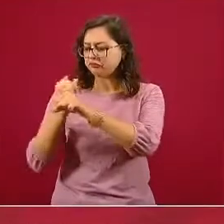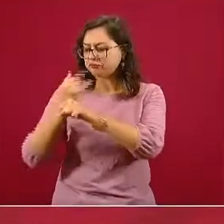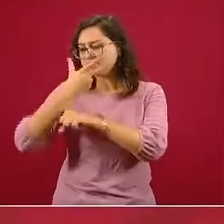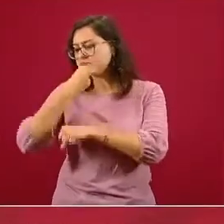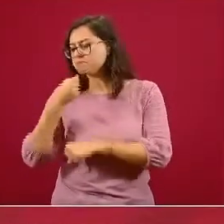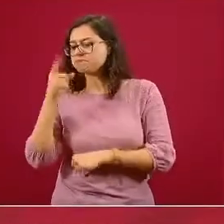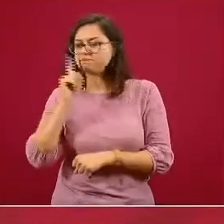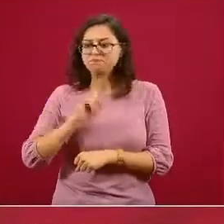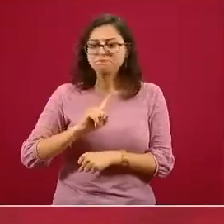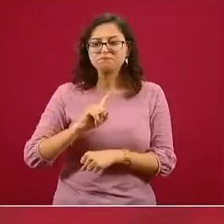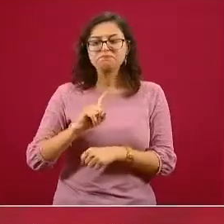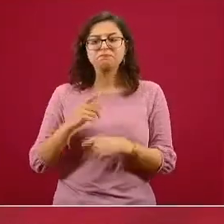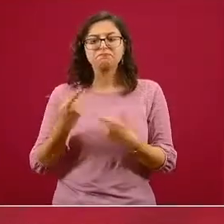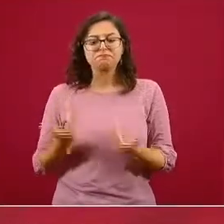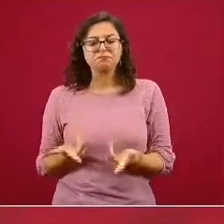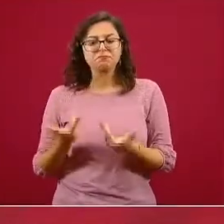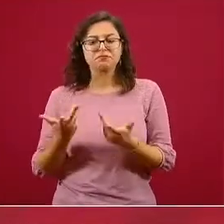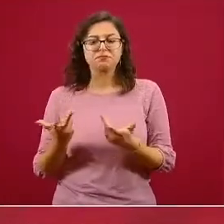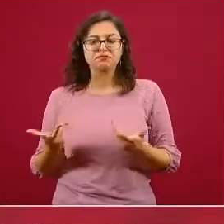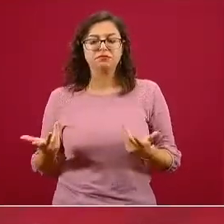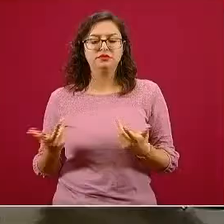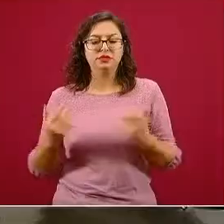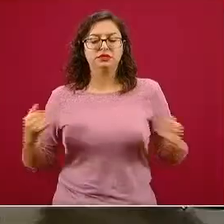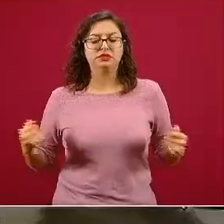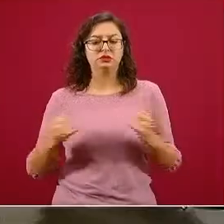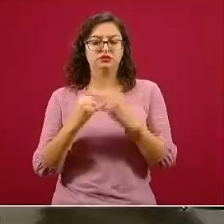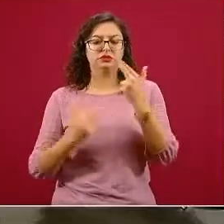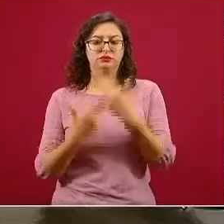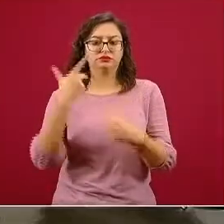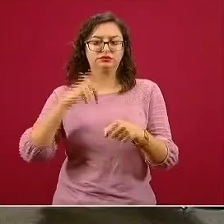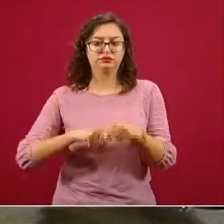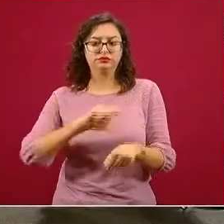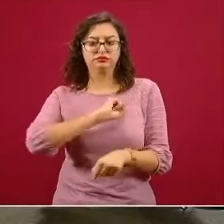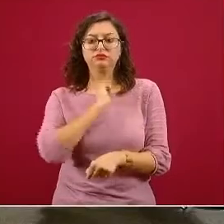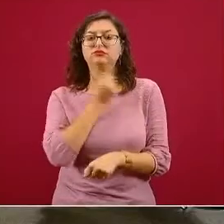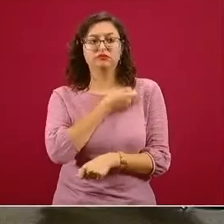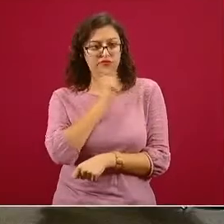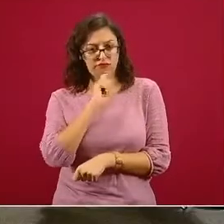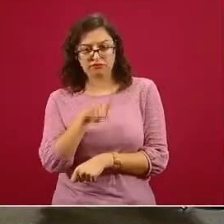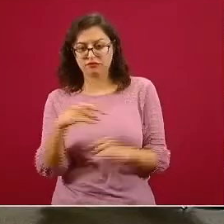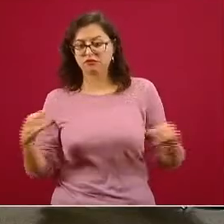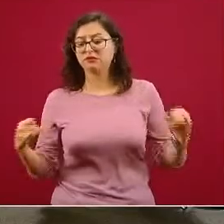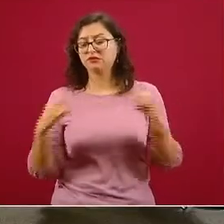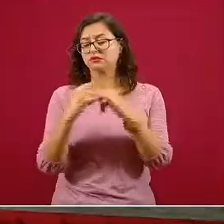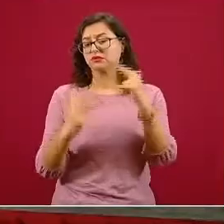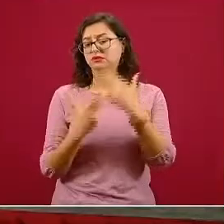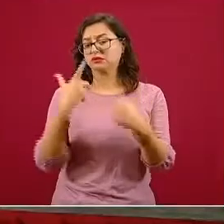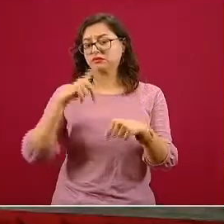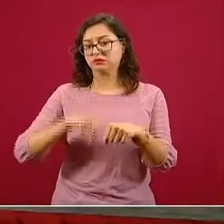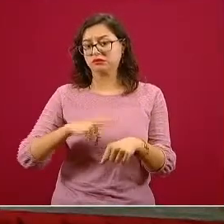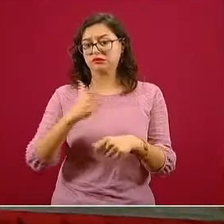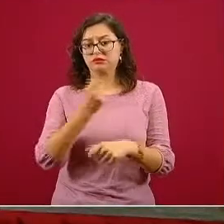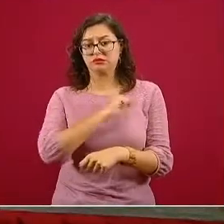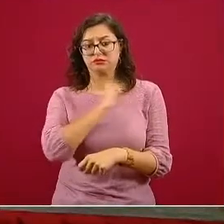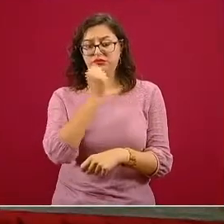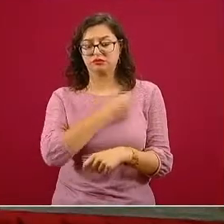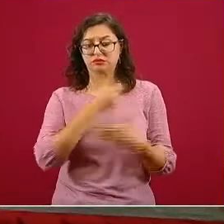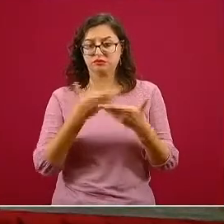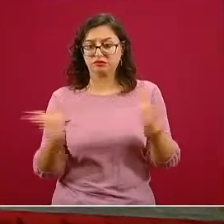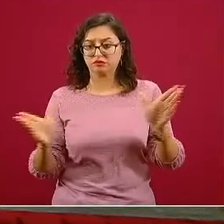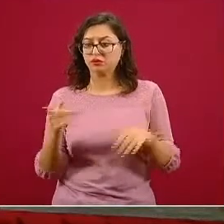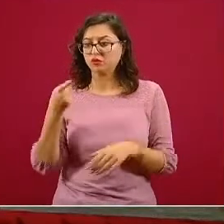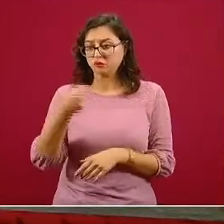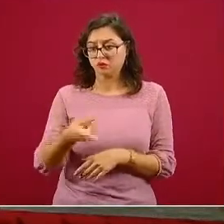investigadoras e investigadores de los Institutos Nacionales de Salud, entre otros del Instituto Nacional de Salud Pública, la doctora Lourdes